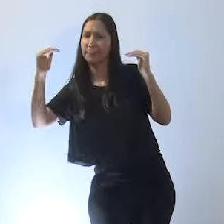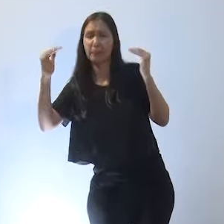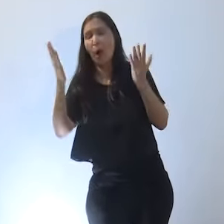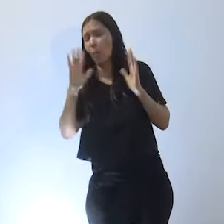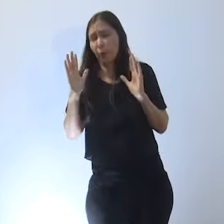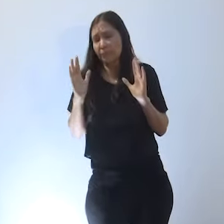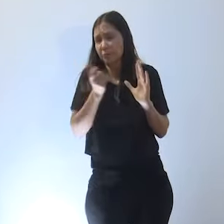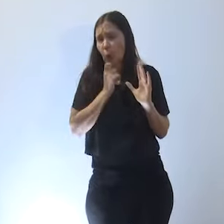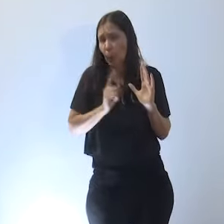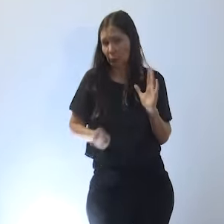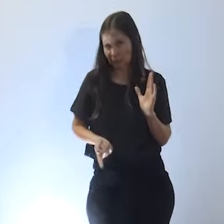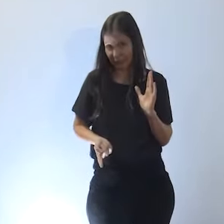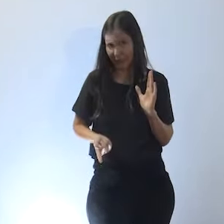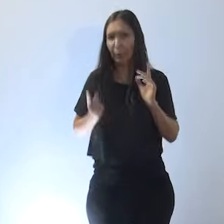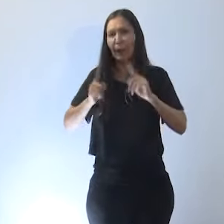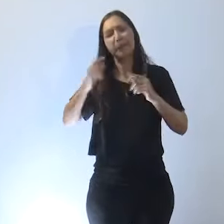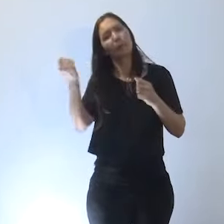clave